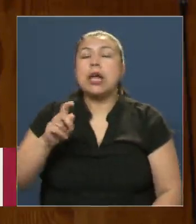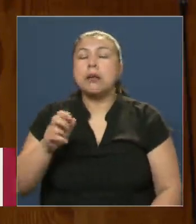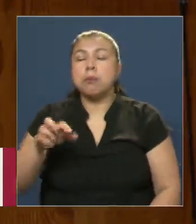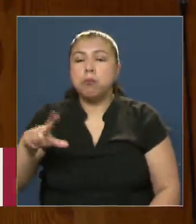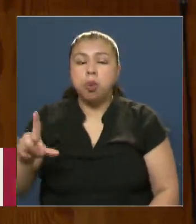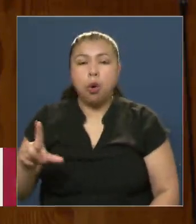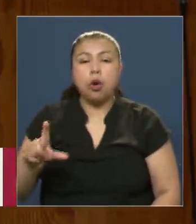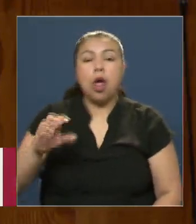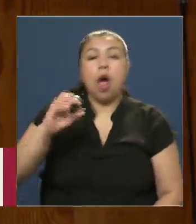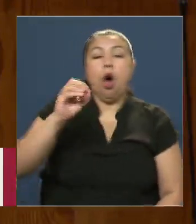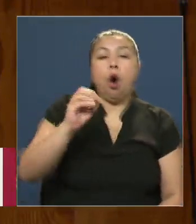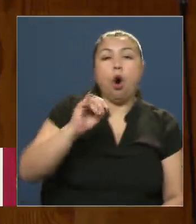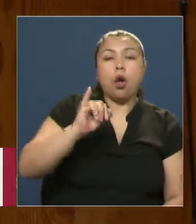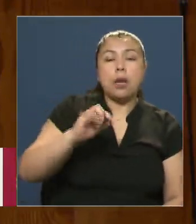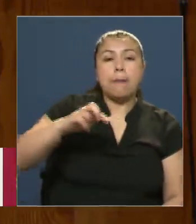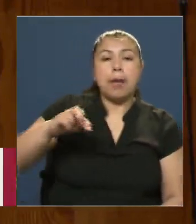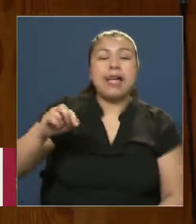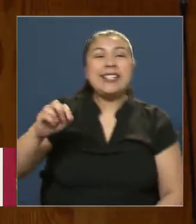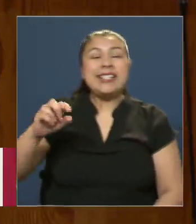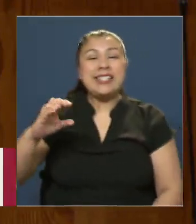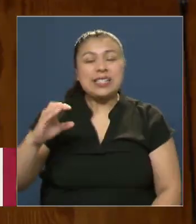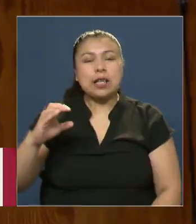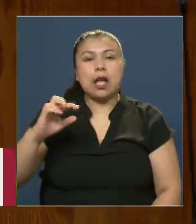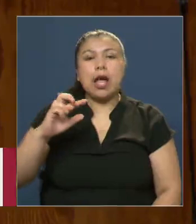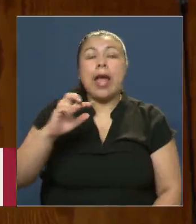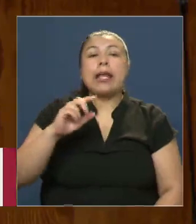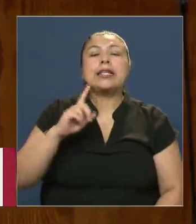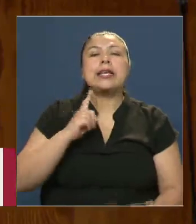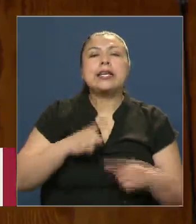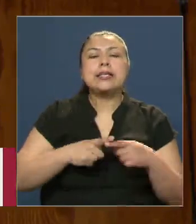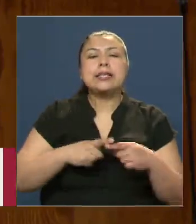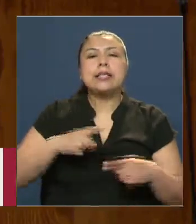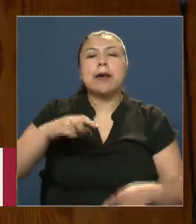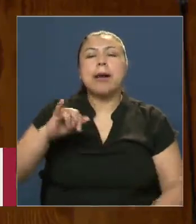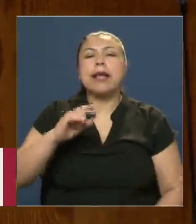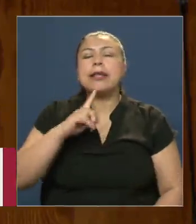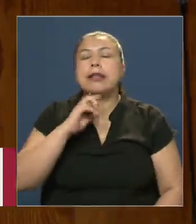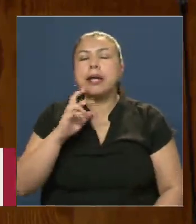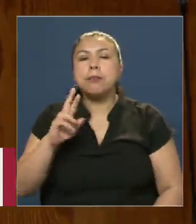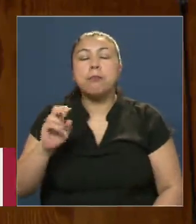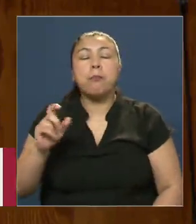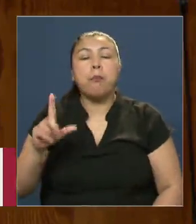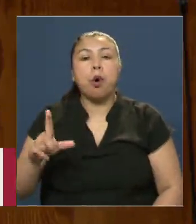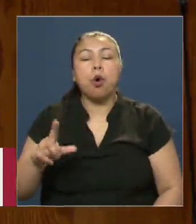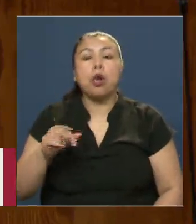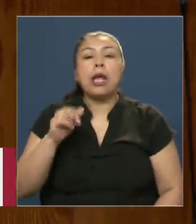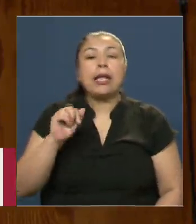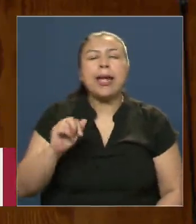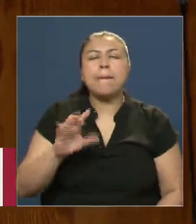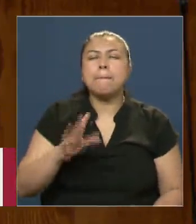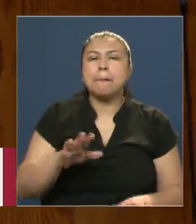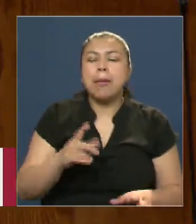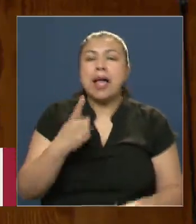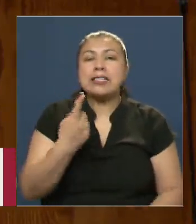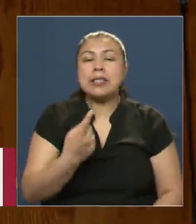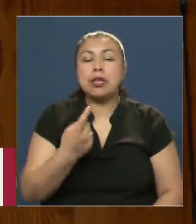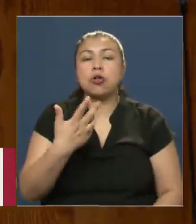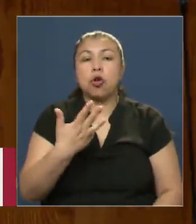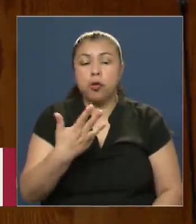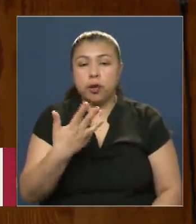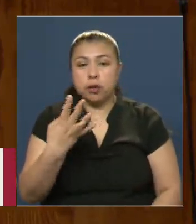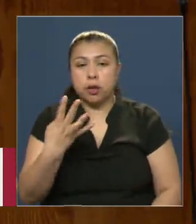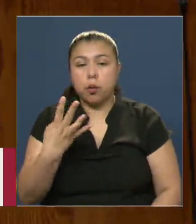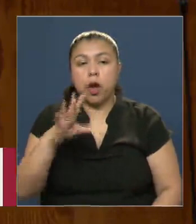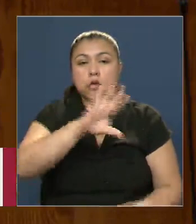Criminal, la OIPC, Interpol, es una organización intergubernamental que cuenta con 194 países